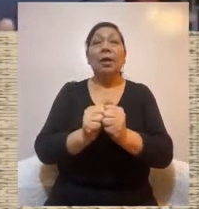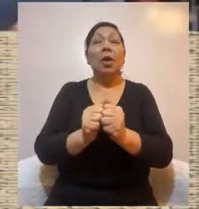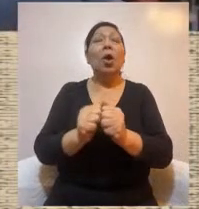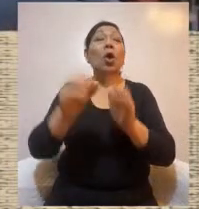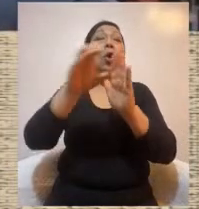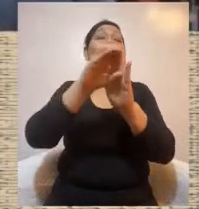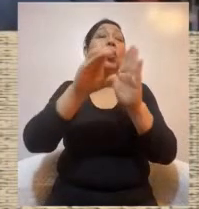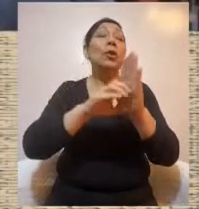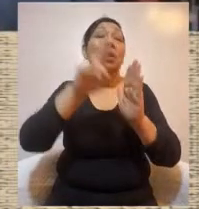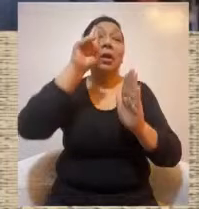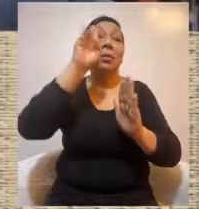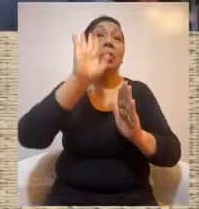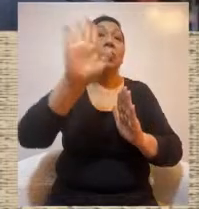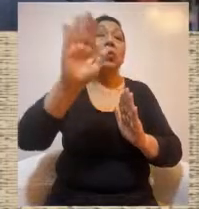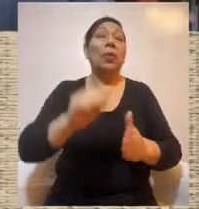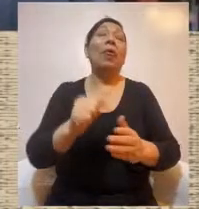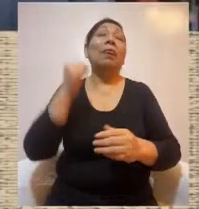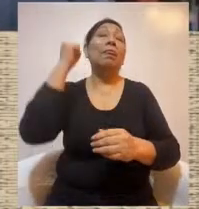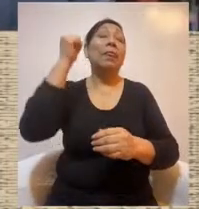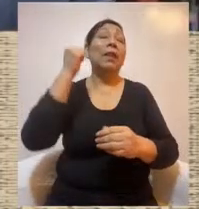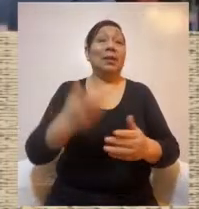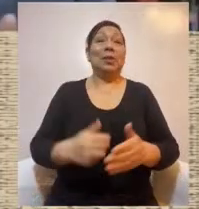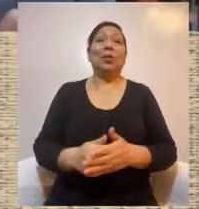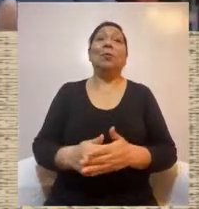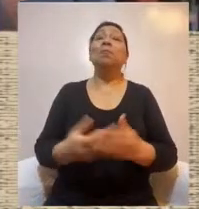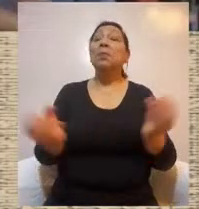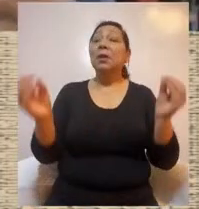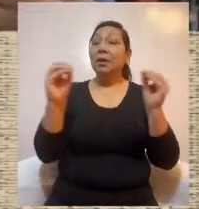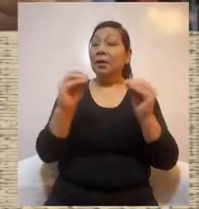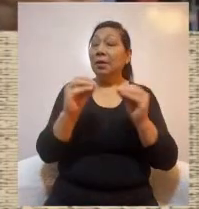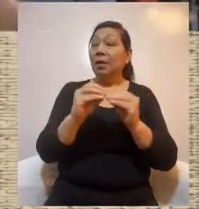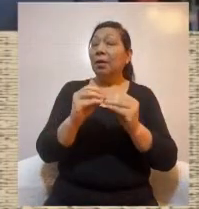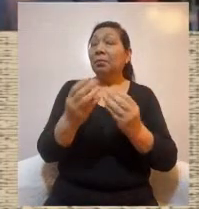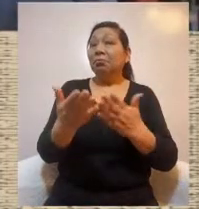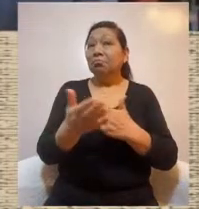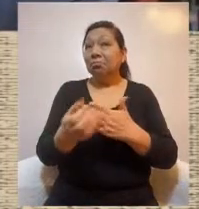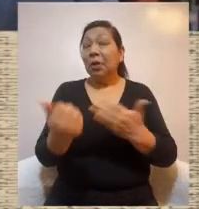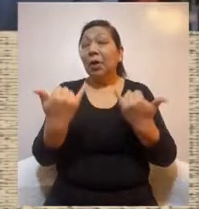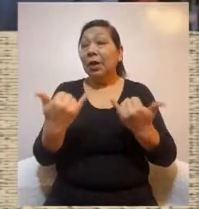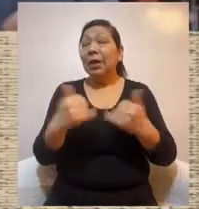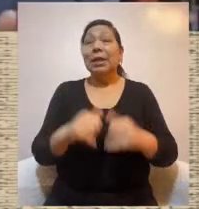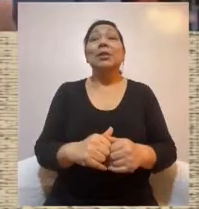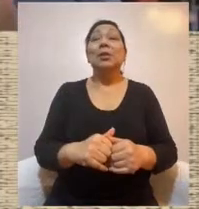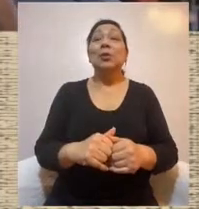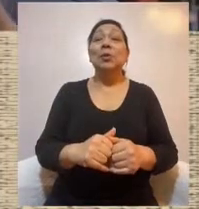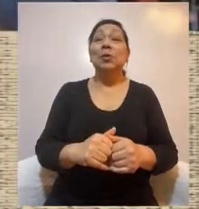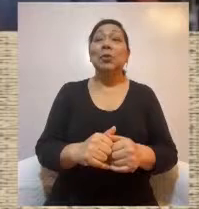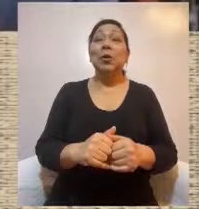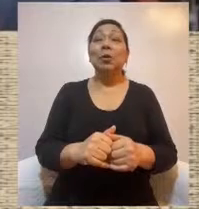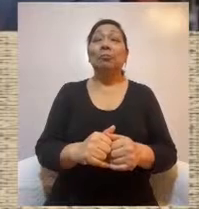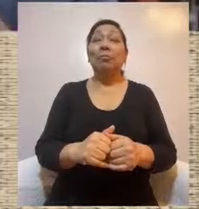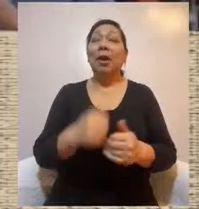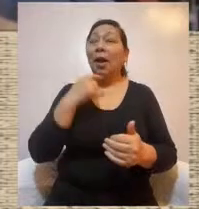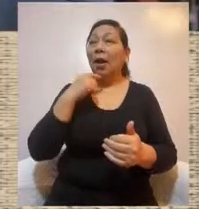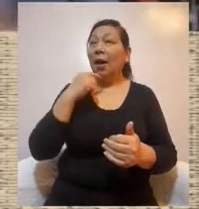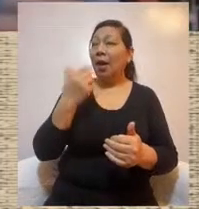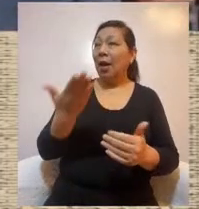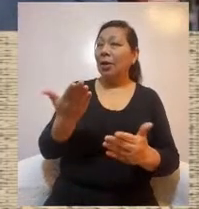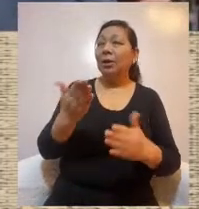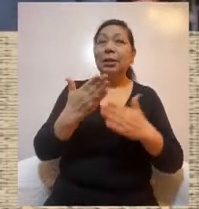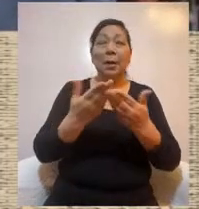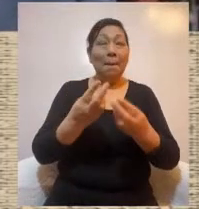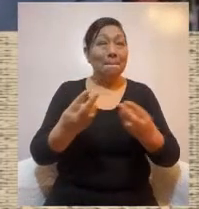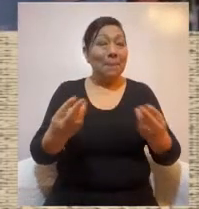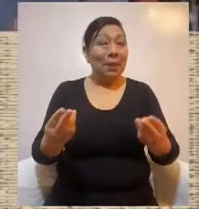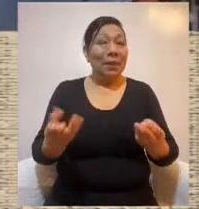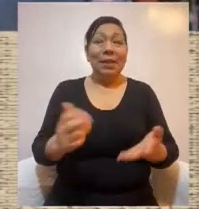conformidad con la Constitución y el respeto a los derechos fundamentales. Es por ello de que, independientemente de que en este caso haya existido